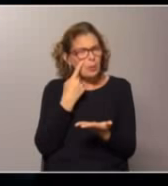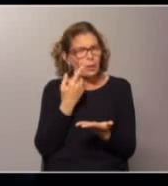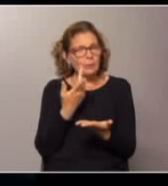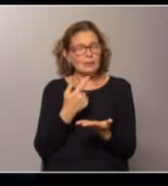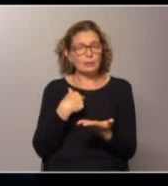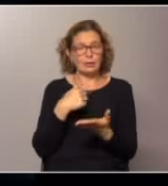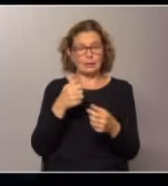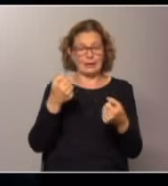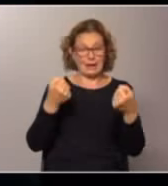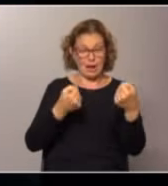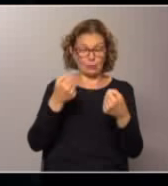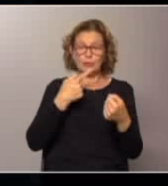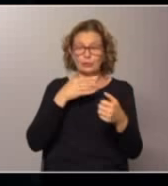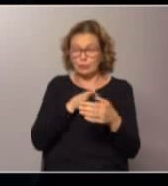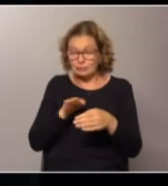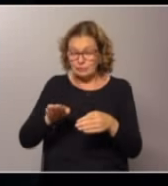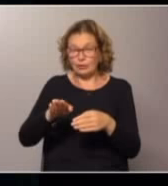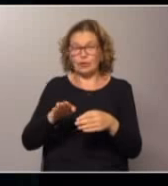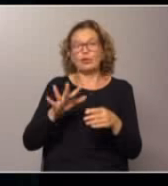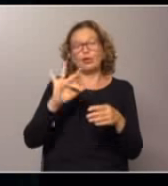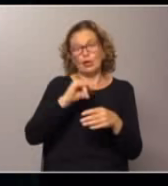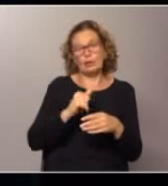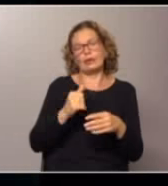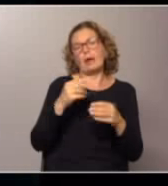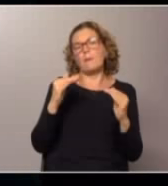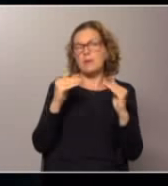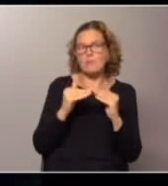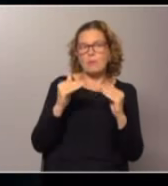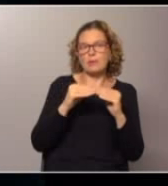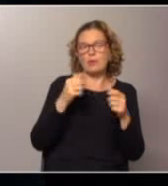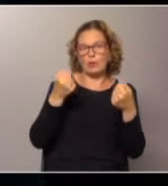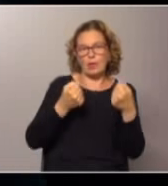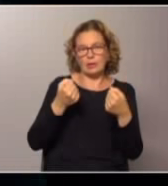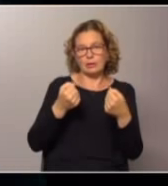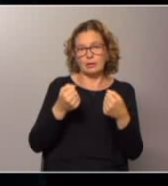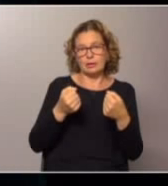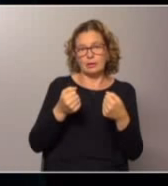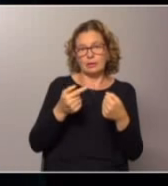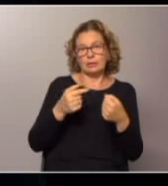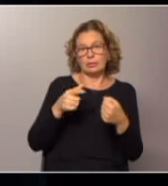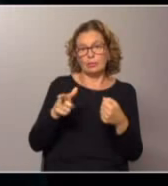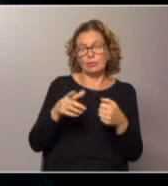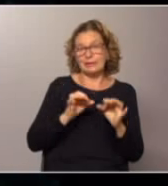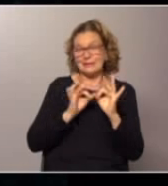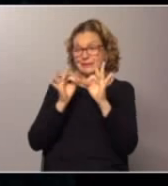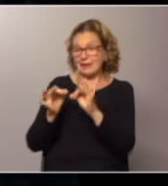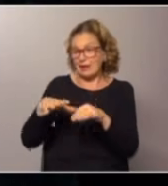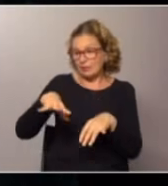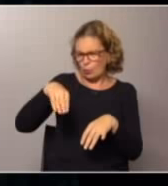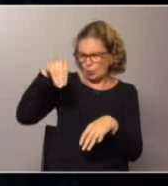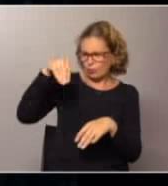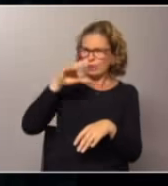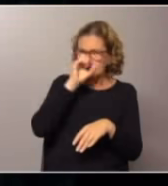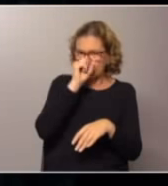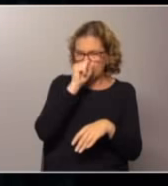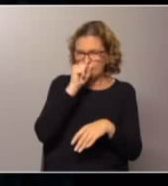si vos estación es tu auto todos los días en el mismo lugar y un día llega siempre de tu auto hay un cono naranja por lo primero que piensas no es que tu